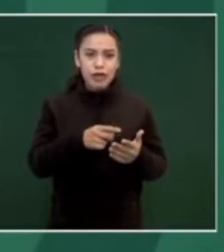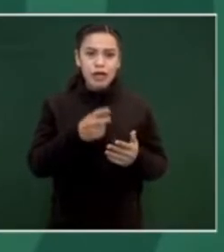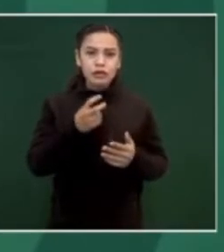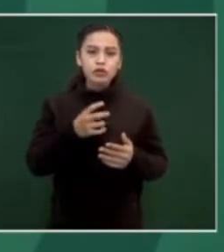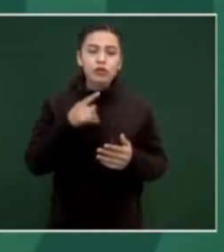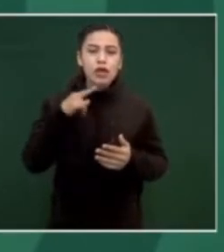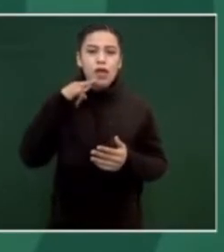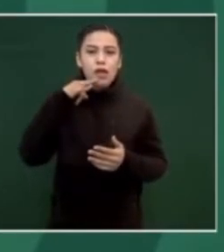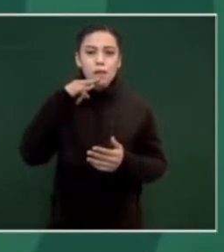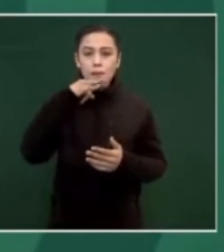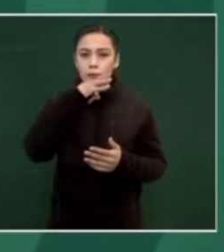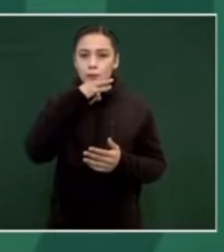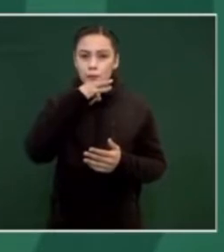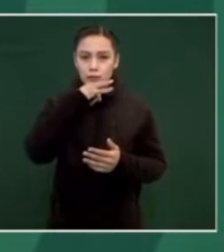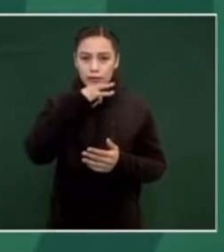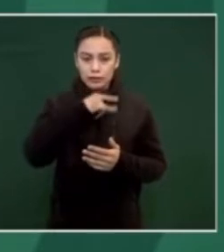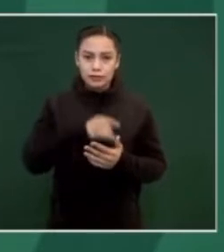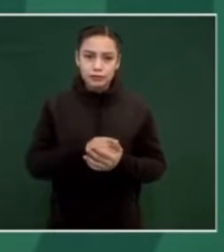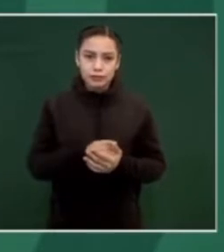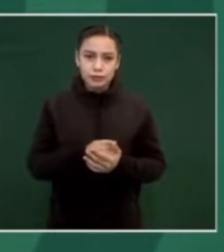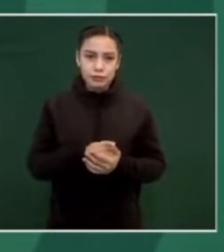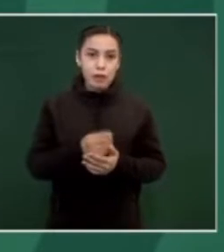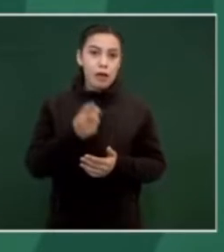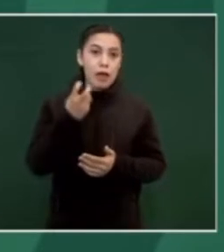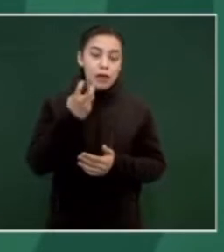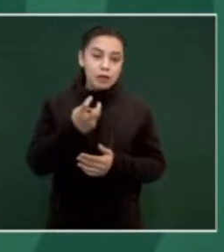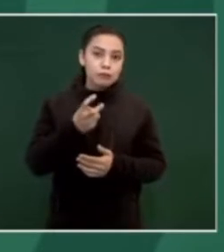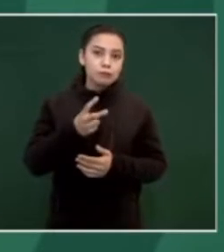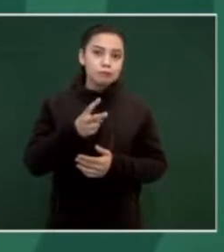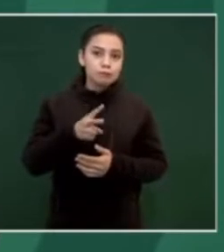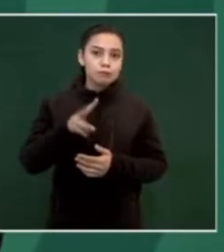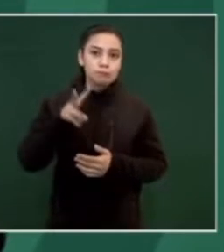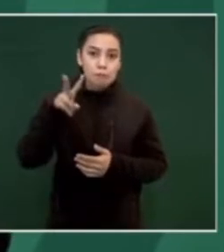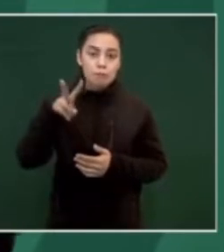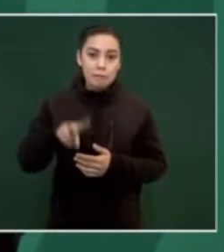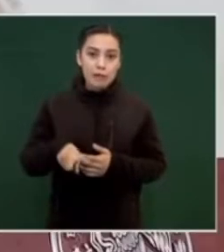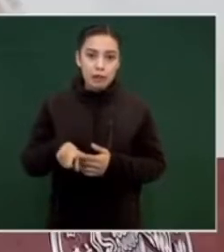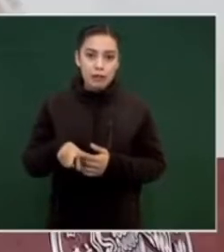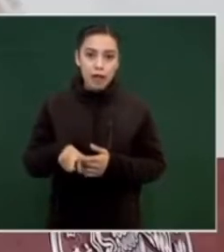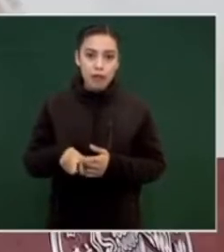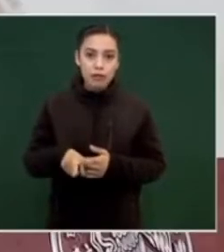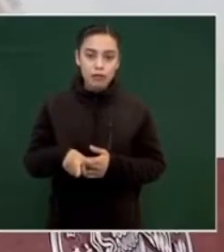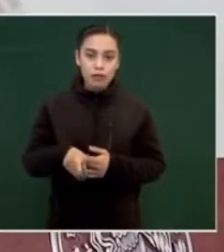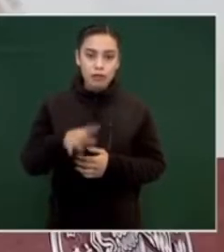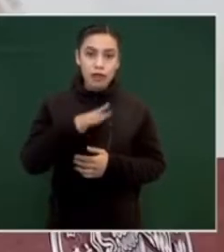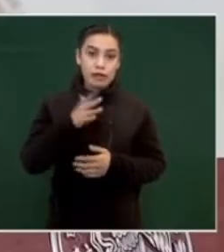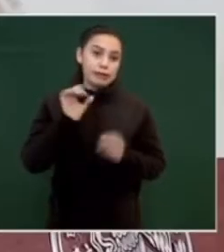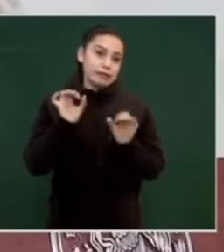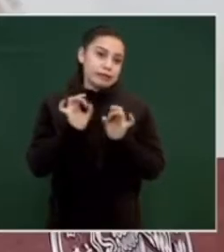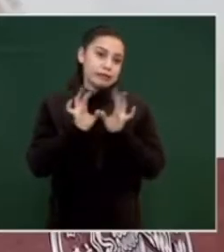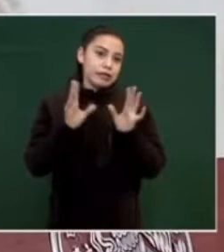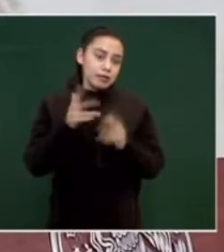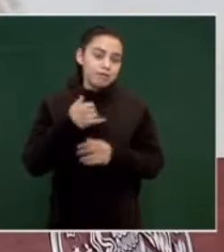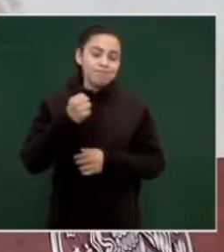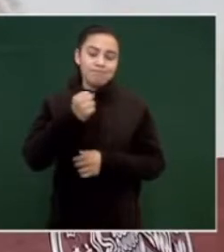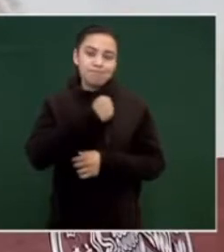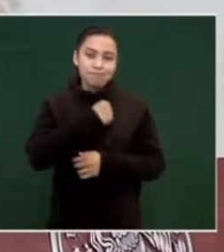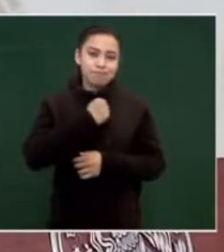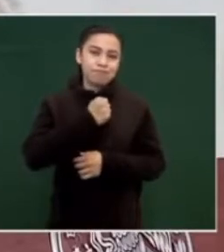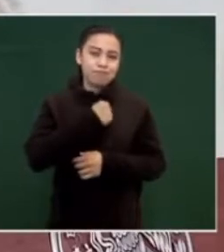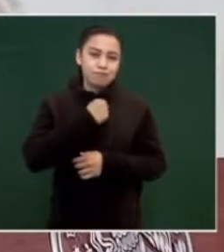esa es su verdadera doctrina pueden estar por mi culpa por mi punto por mi culpa